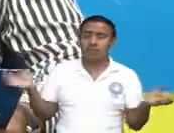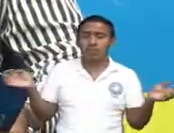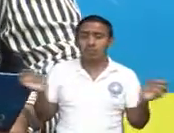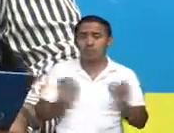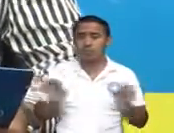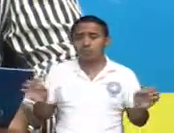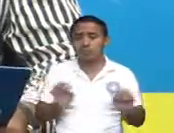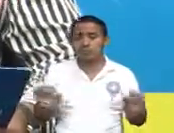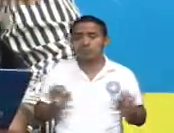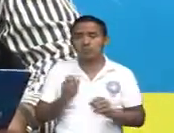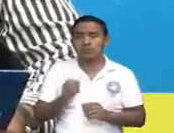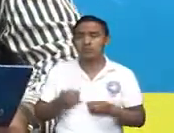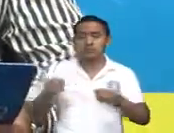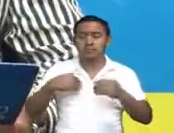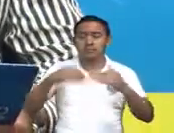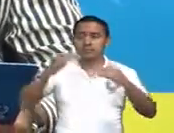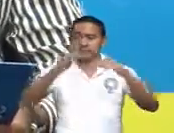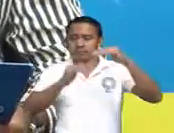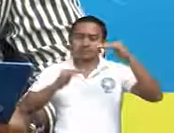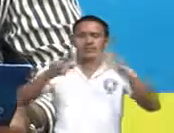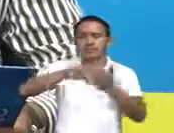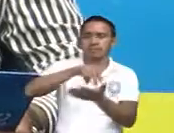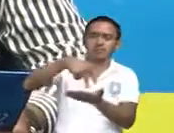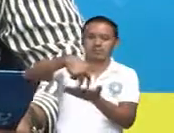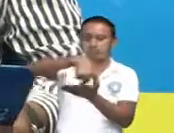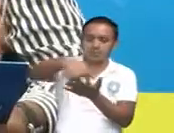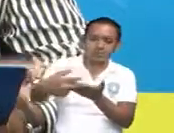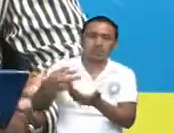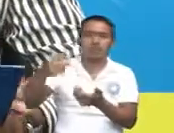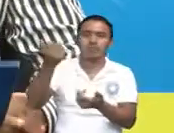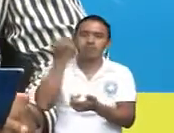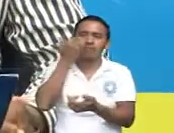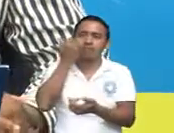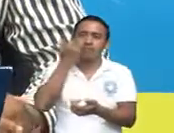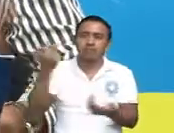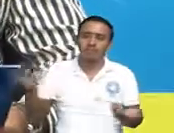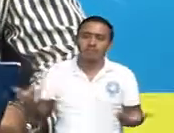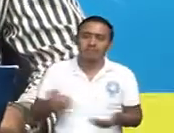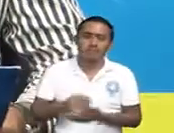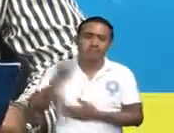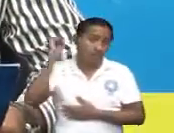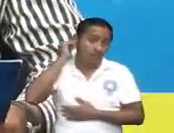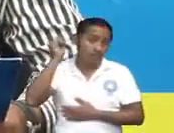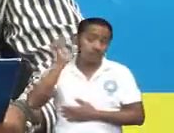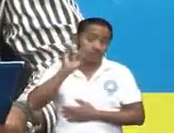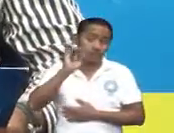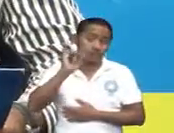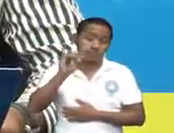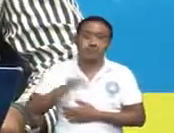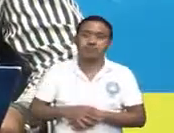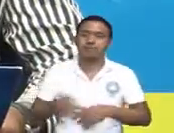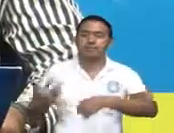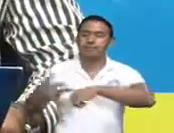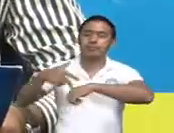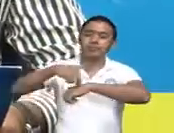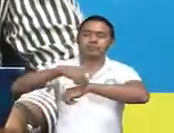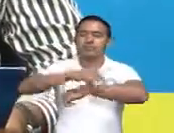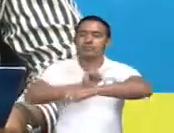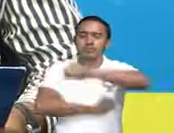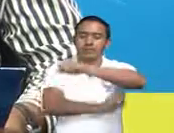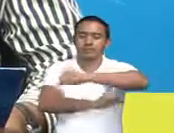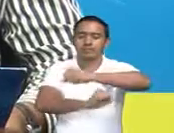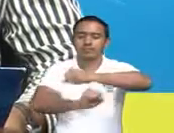está perdiendo el equilibrio por una enfermedad en el oído pasa por ejemplo en